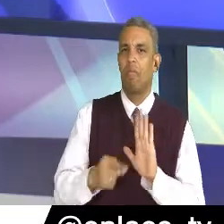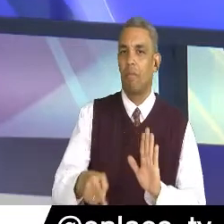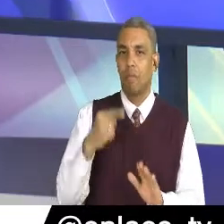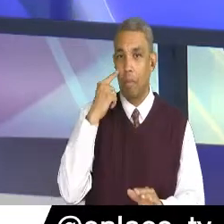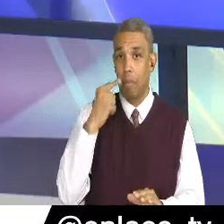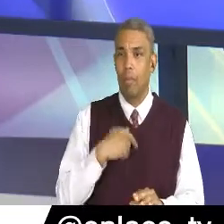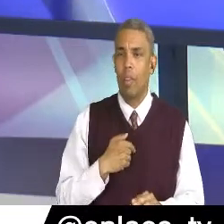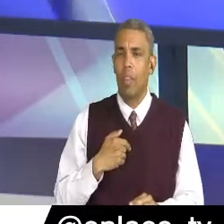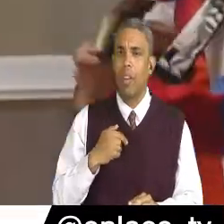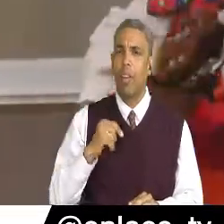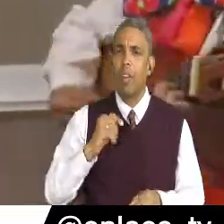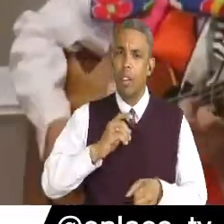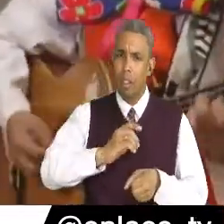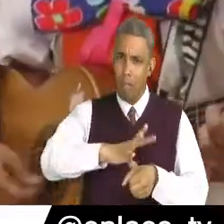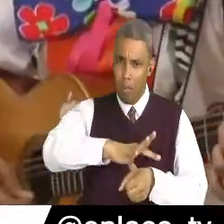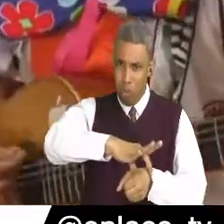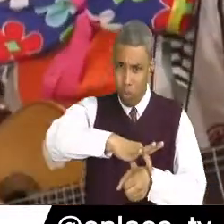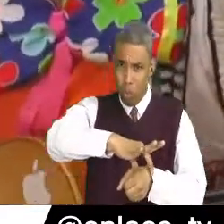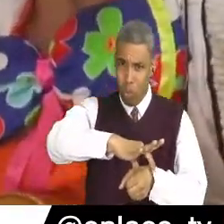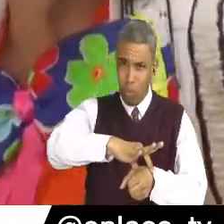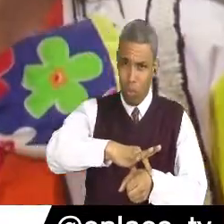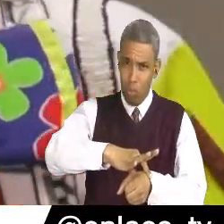Bermeja.